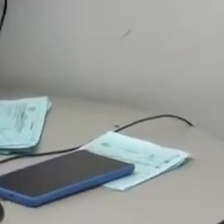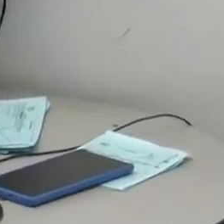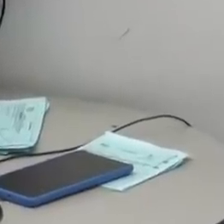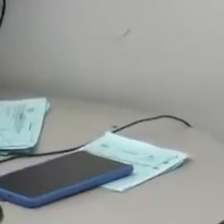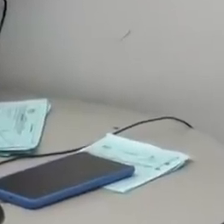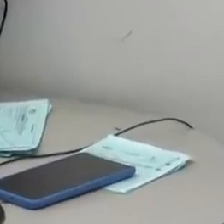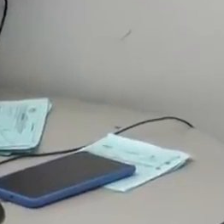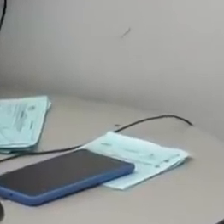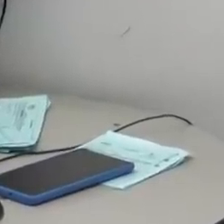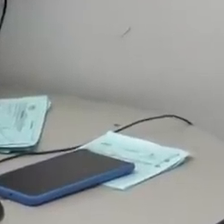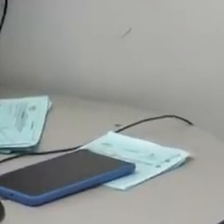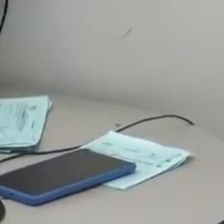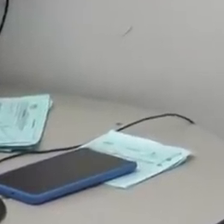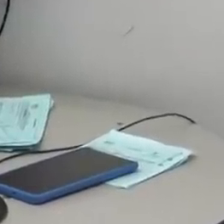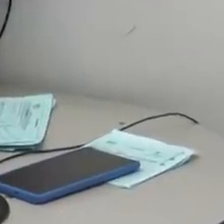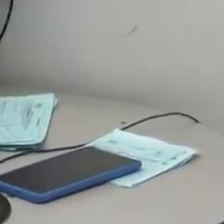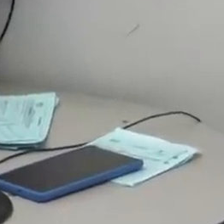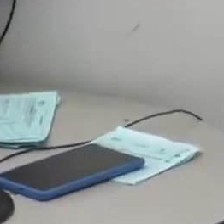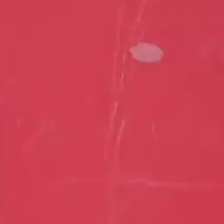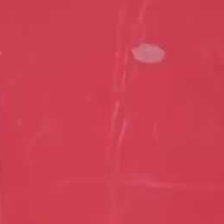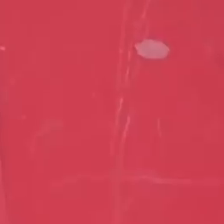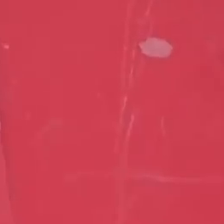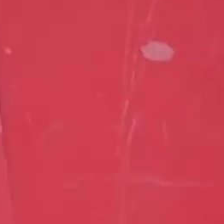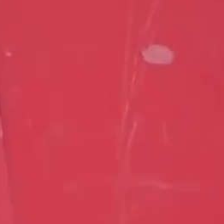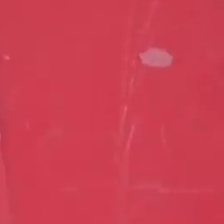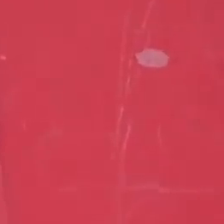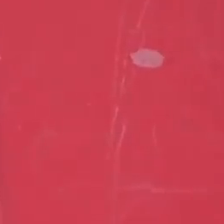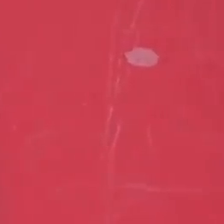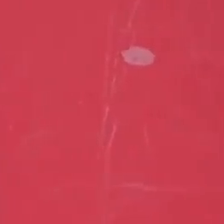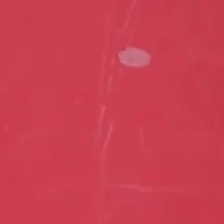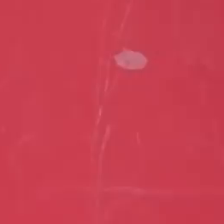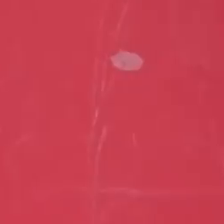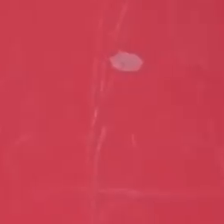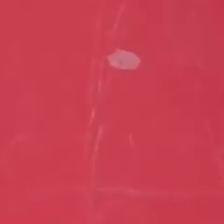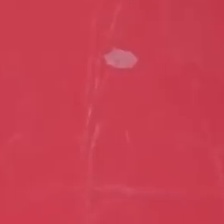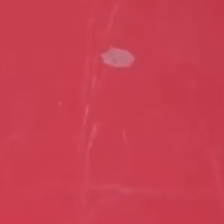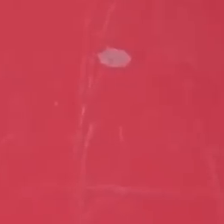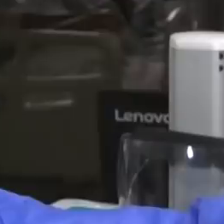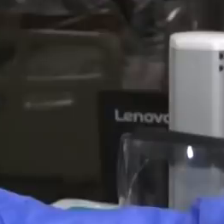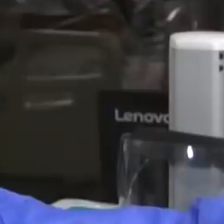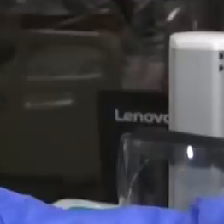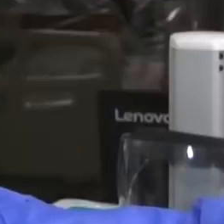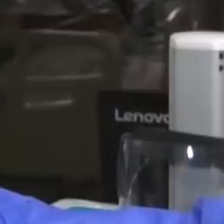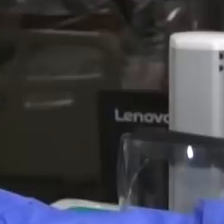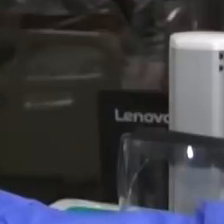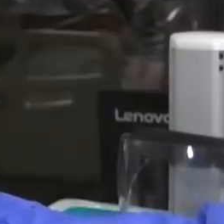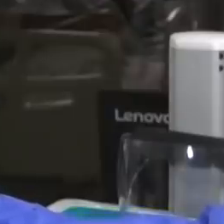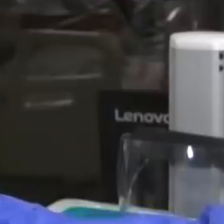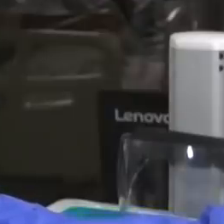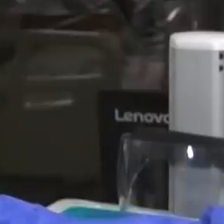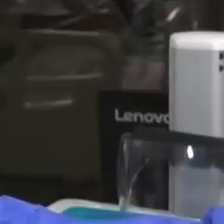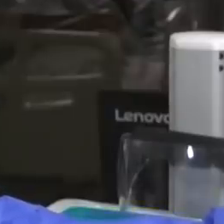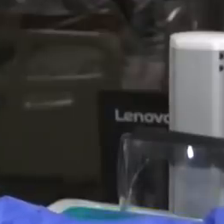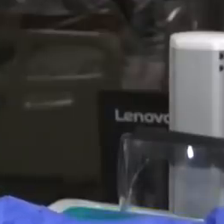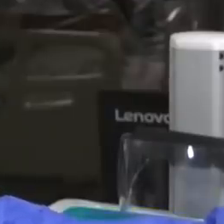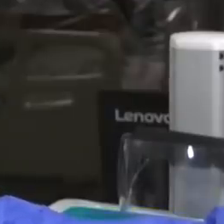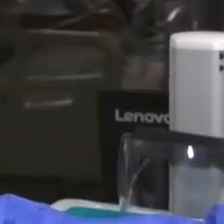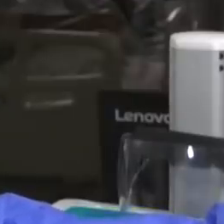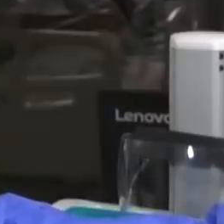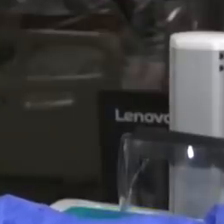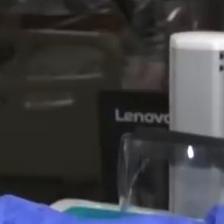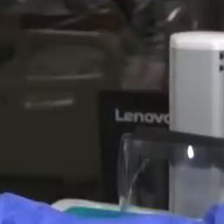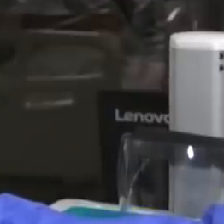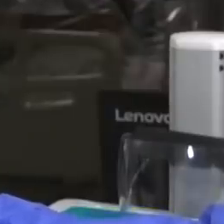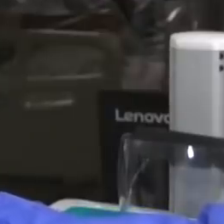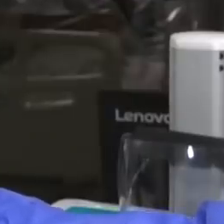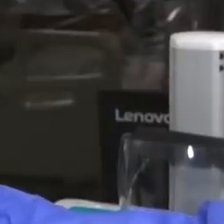a la pregunta de cuál es su motivación día a día, la médico intensivista respondió. Les hicimos un tablerito, los vemos todos los días cuando nos sentamos a